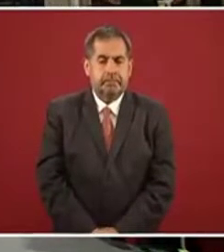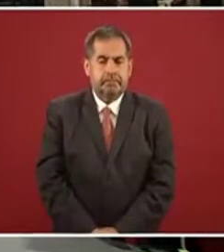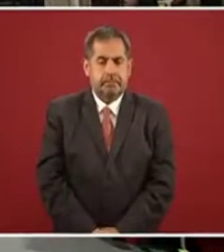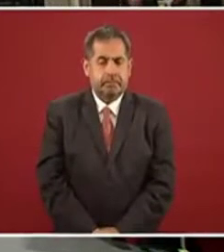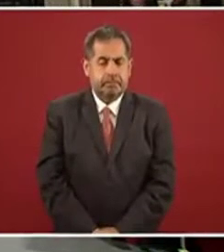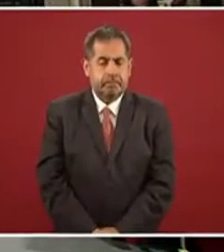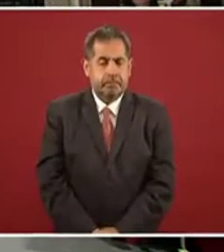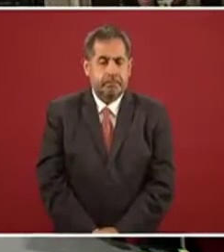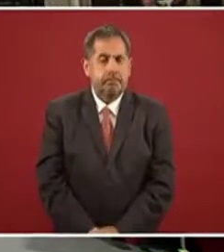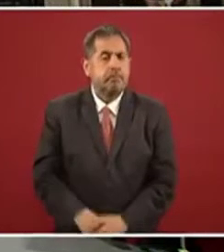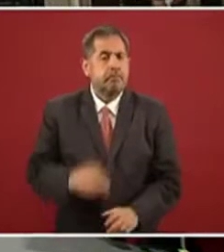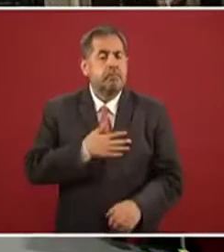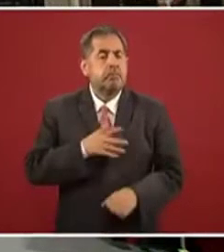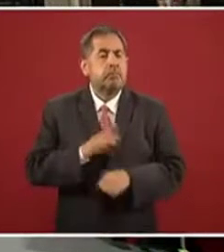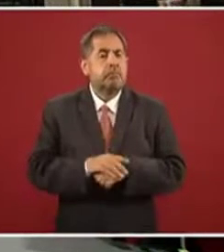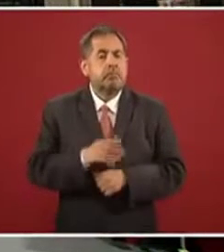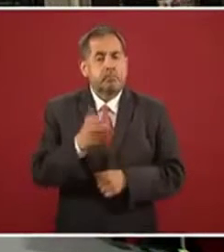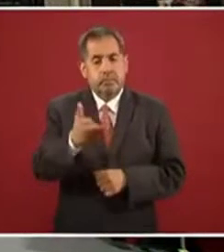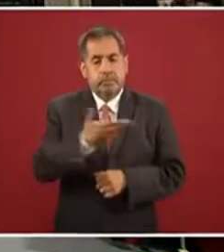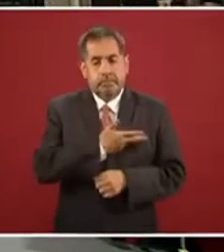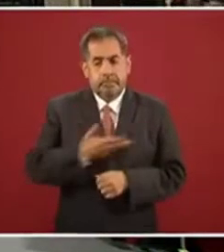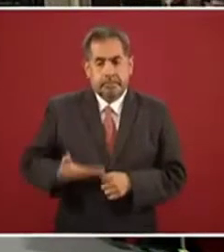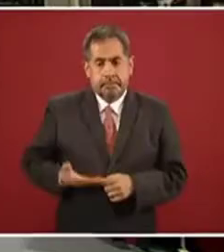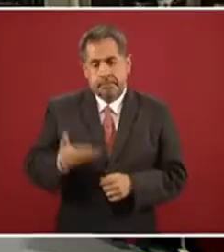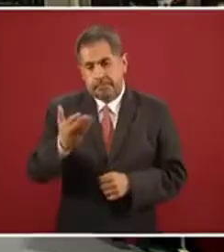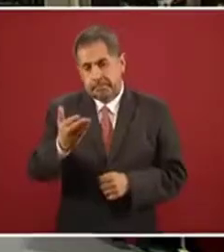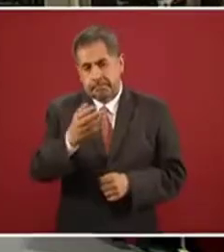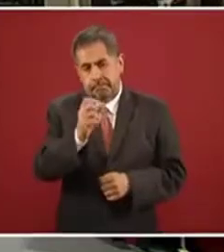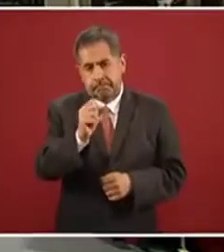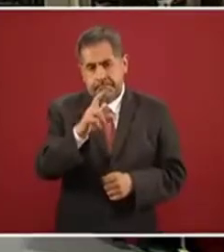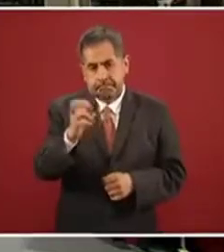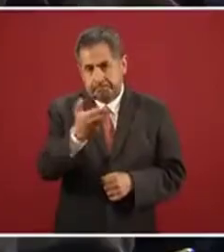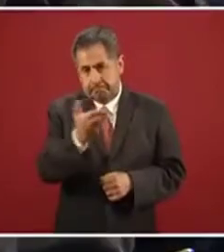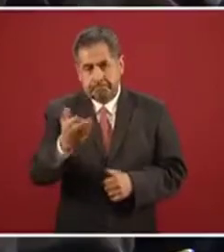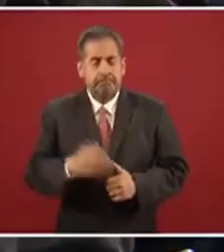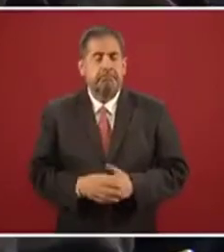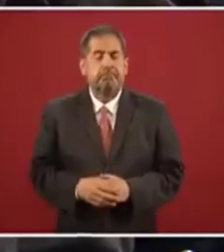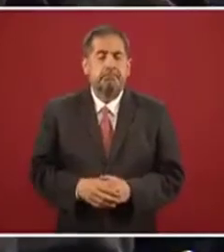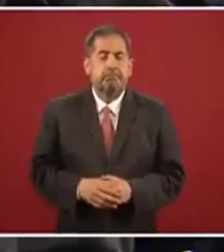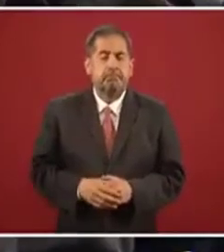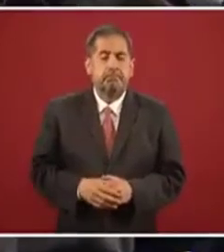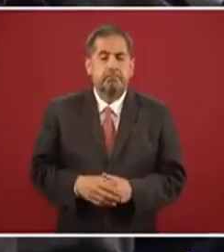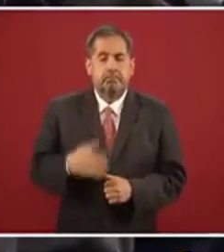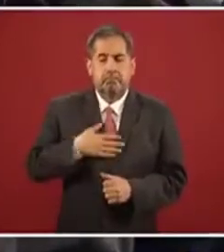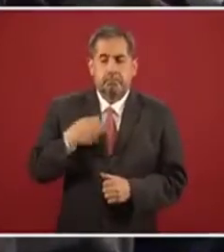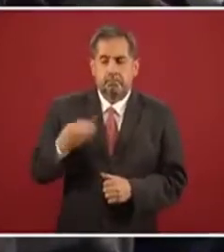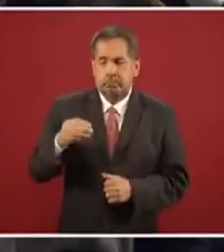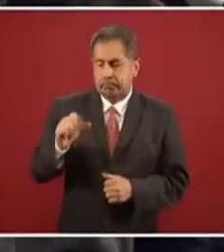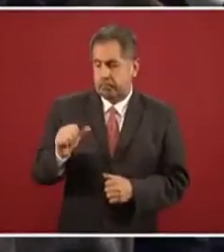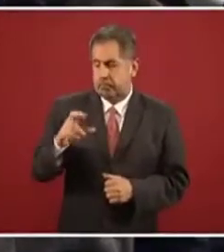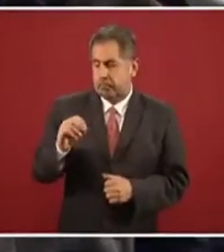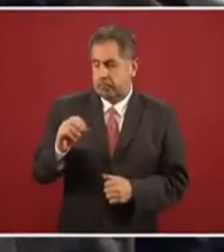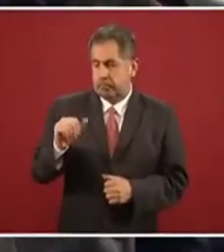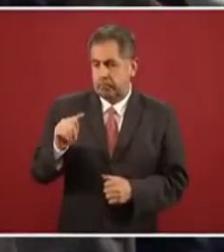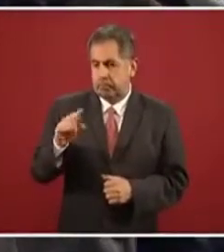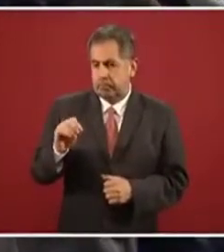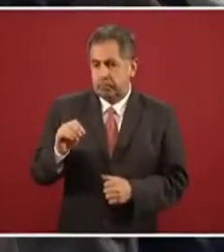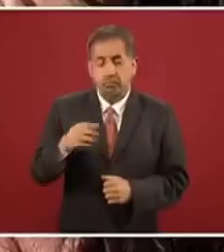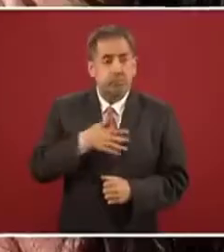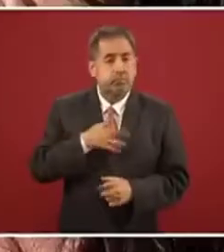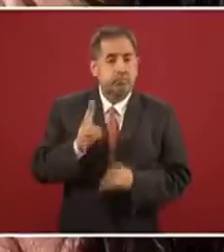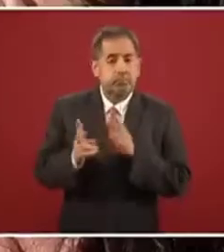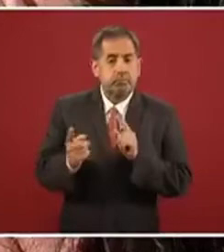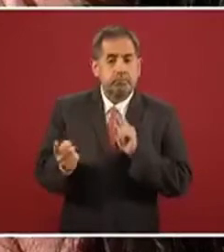Perdón. Buenos días, al presidente, al canciller. Nosotros, soy Marco Antonio Martínez de La Silla Rota, entrevistamos a la